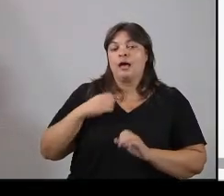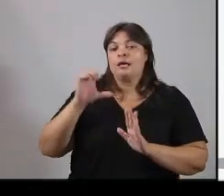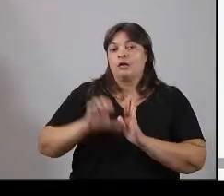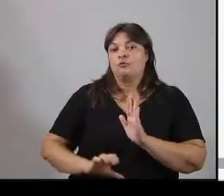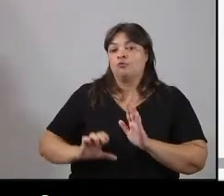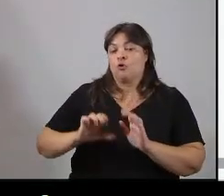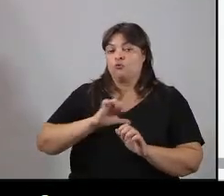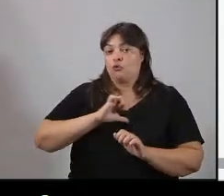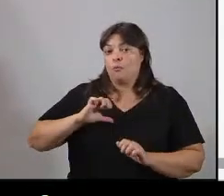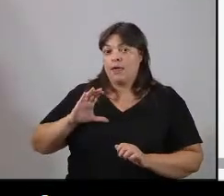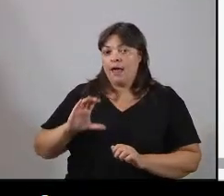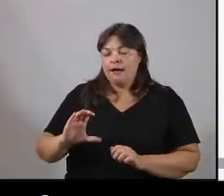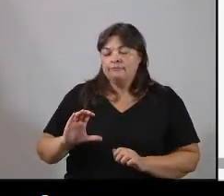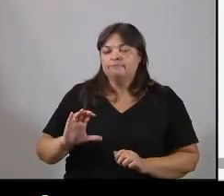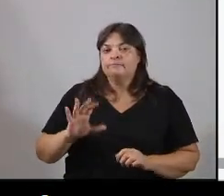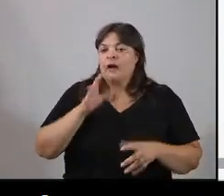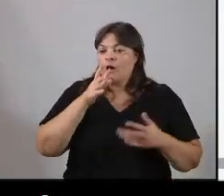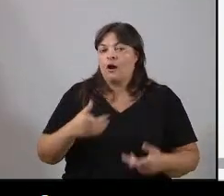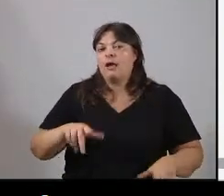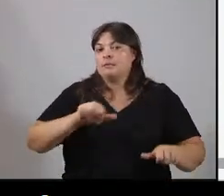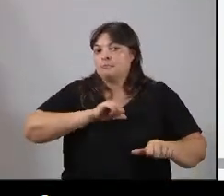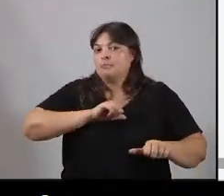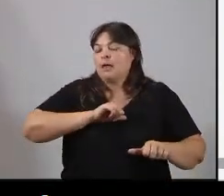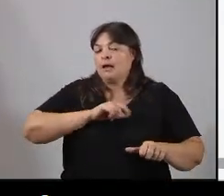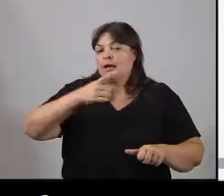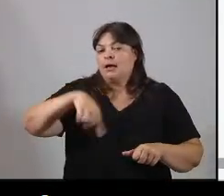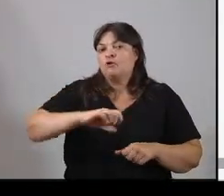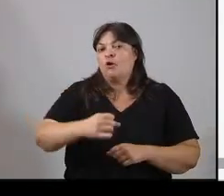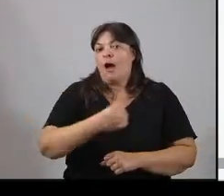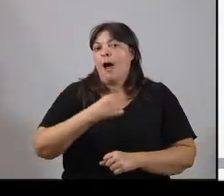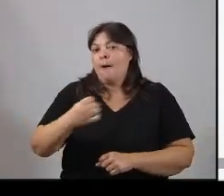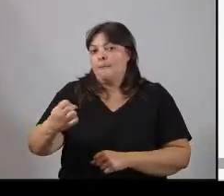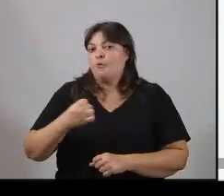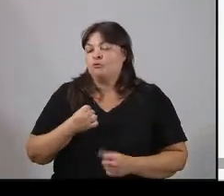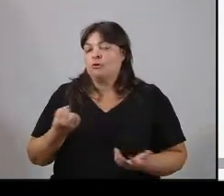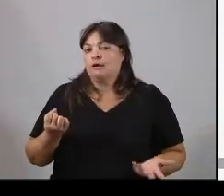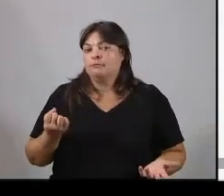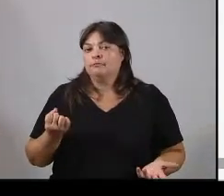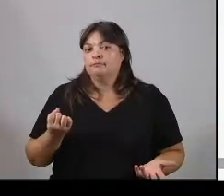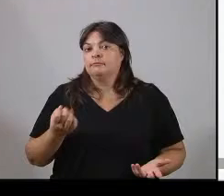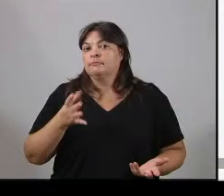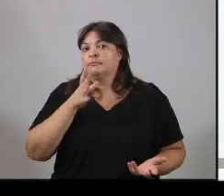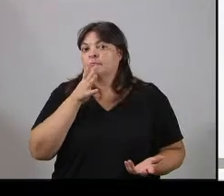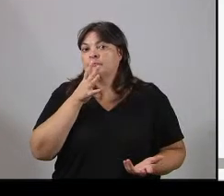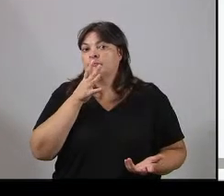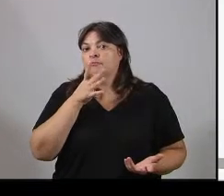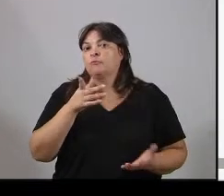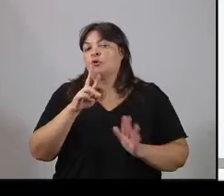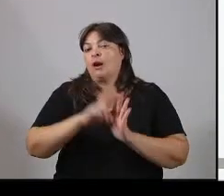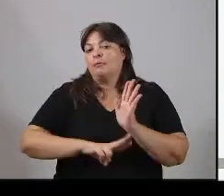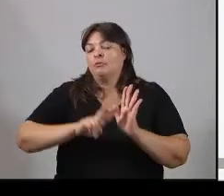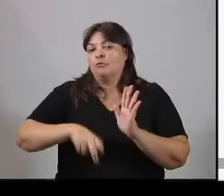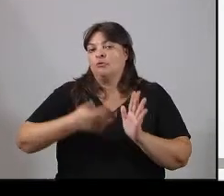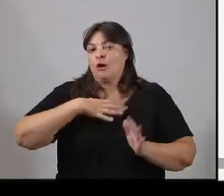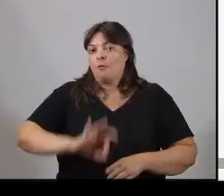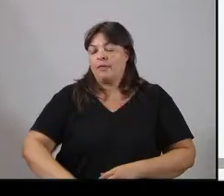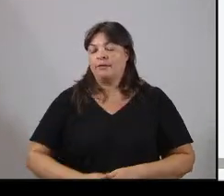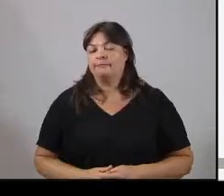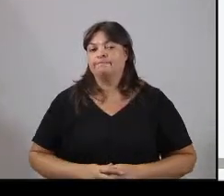Autonomía, esperamos contar ahora con todos los apoyos necesarios para modificar ese reglamento.